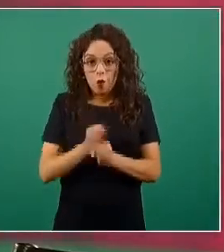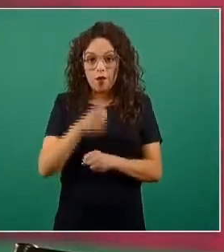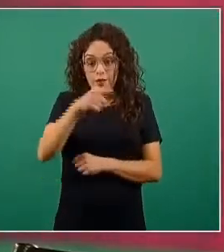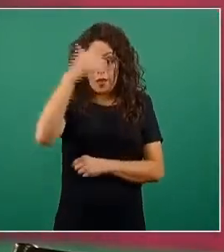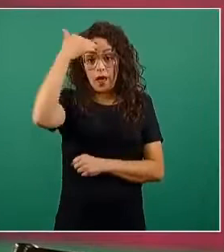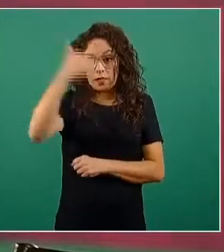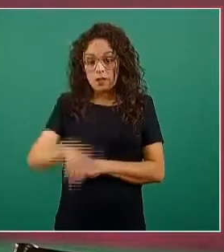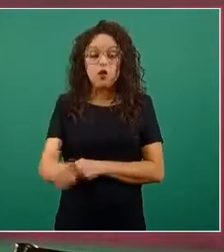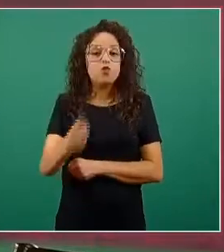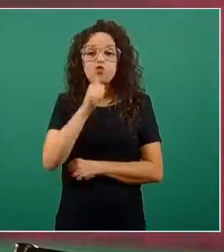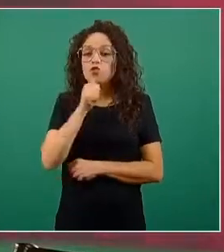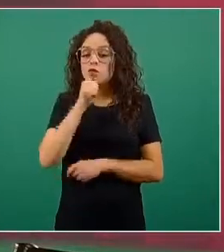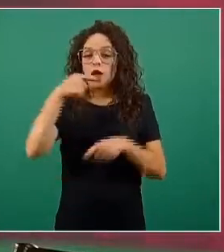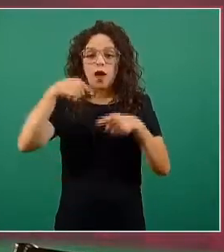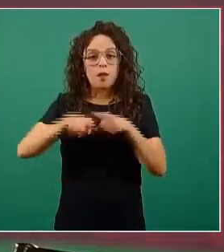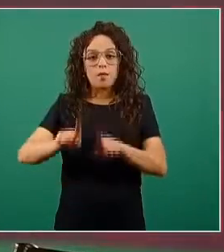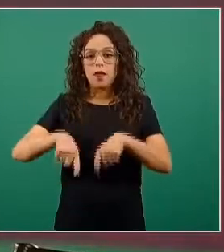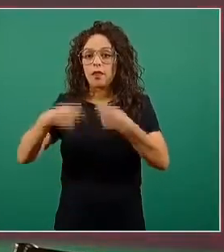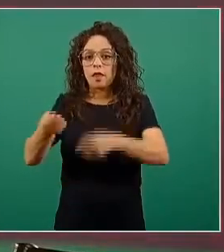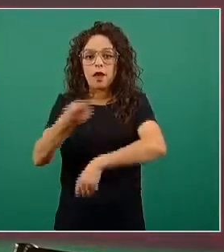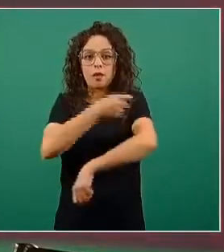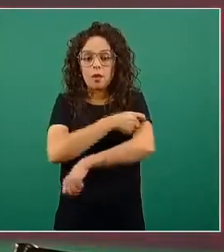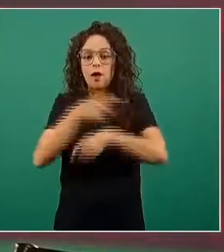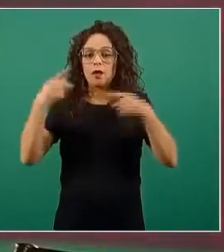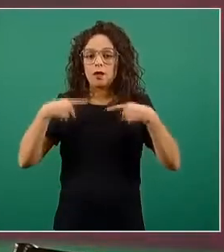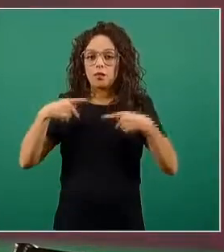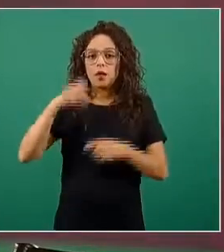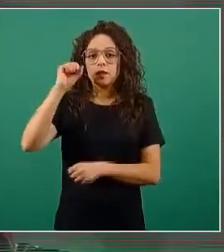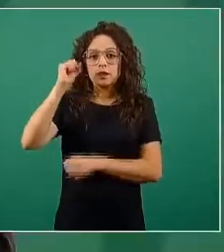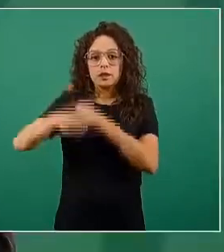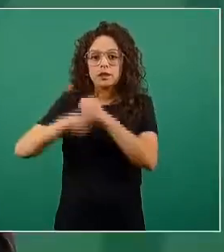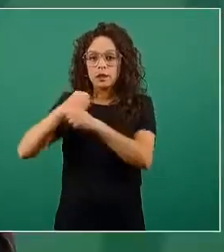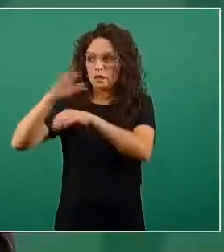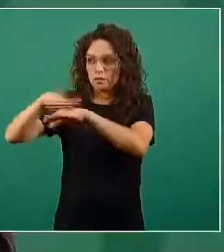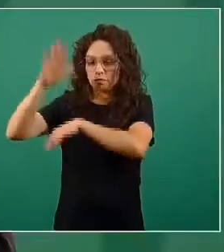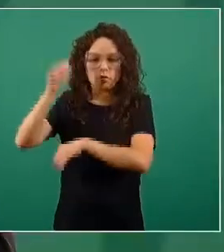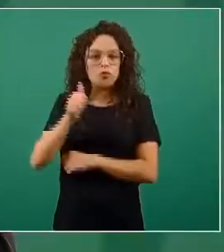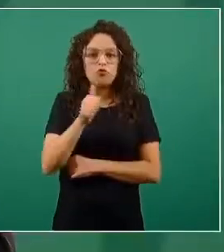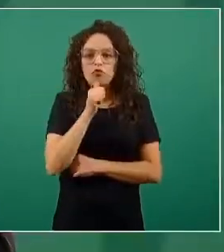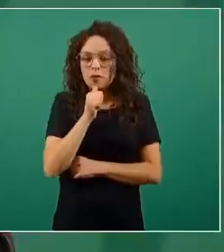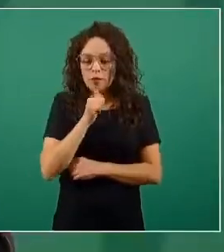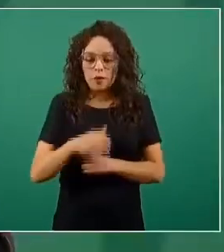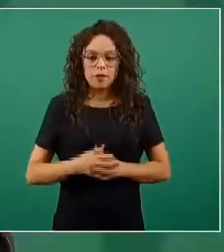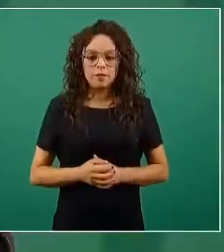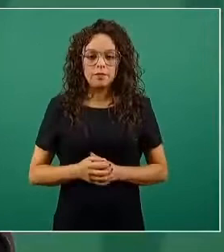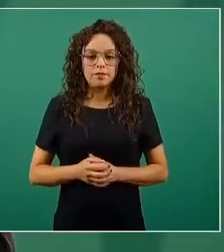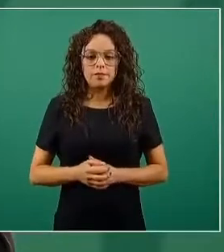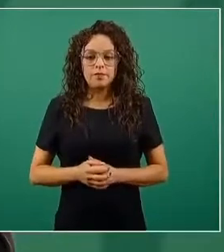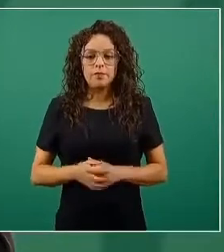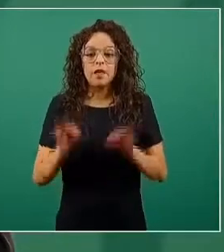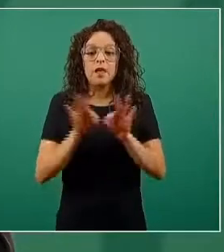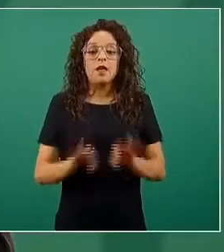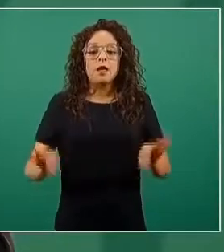está vacunando a la población de 60 años y más aún. Y también es muy importante aclarar que